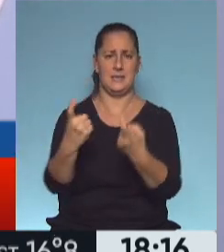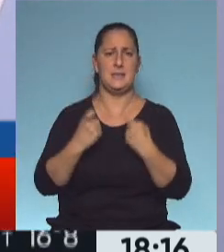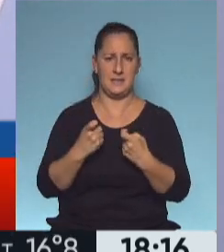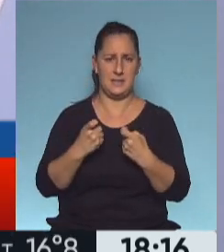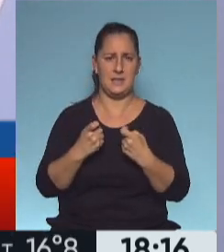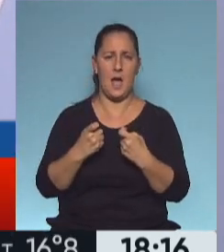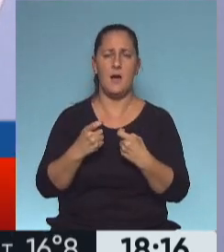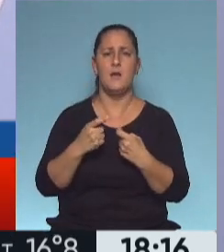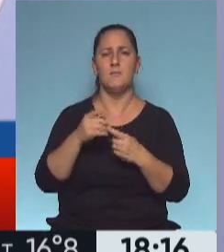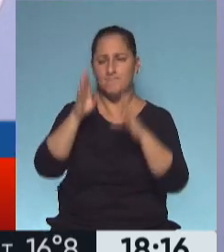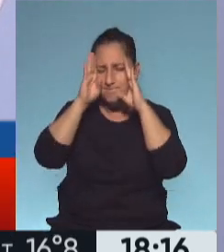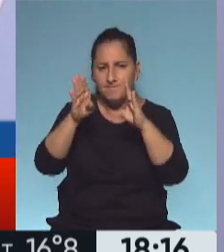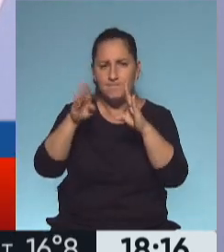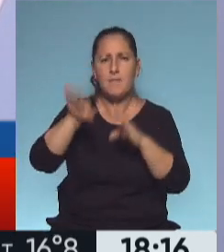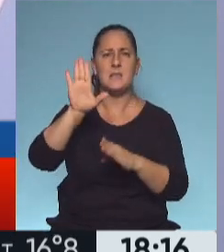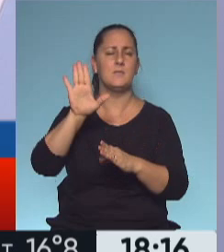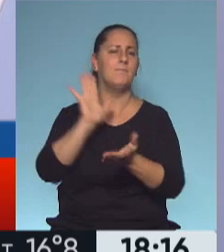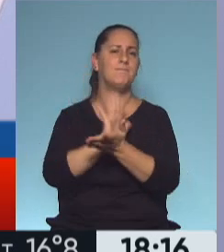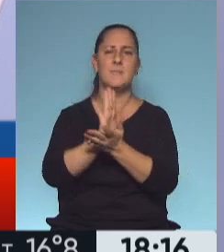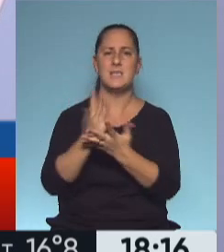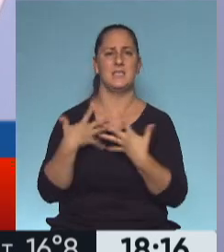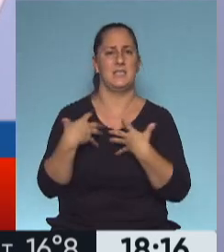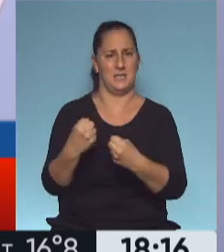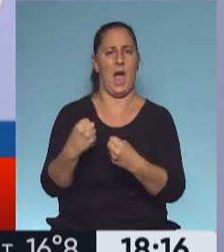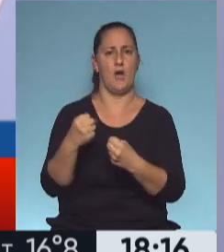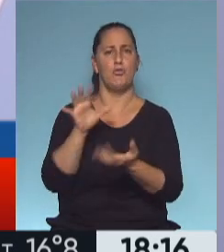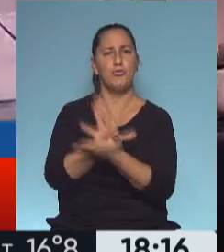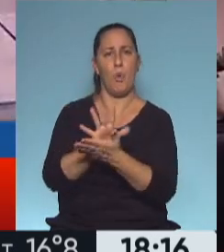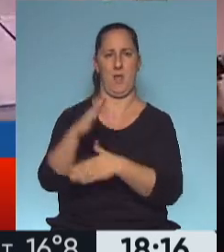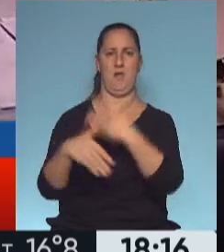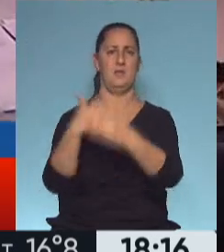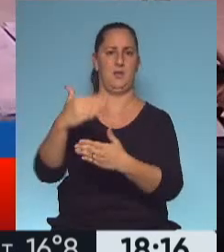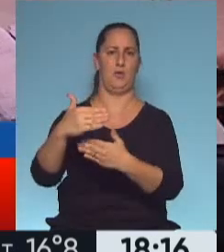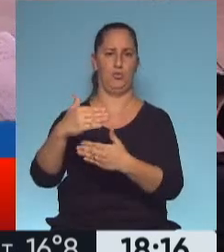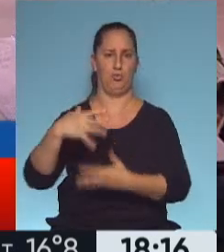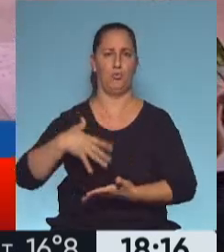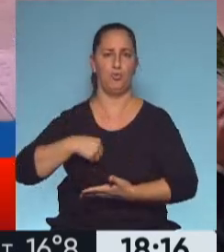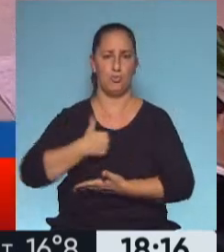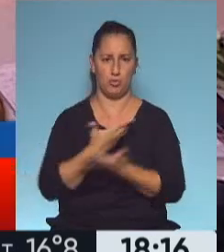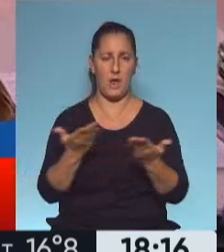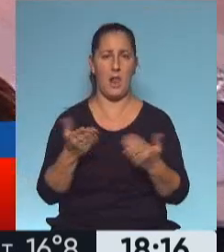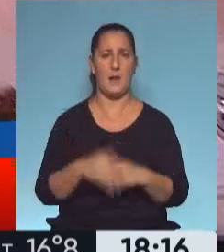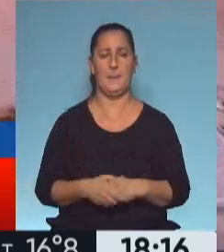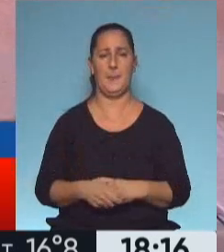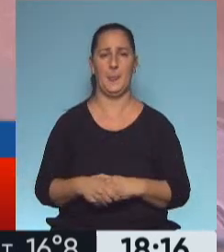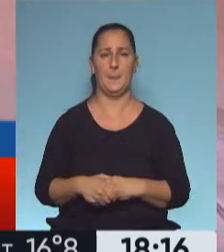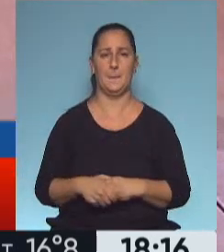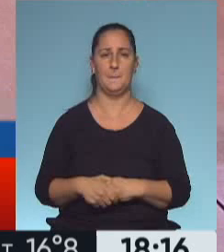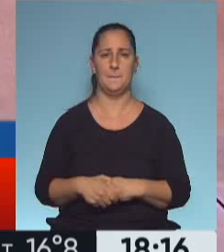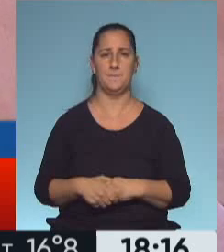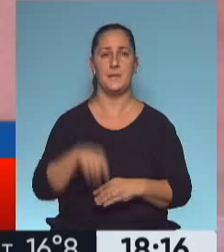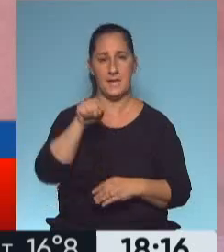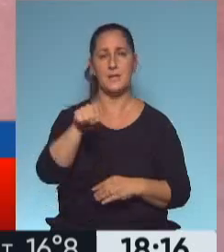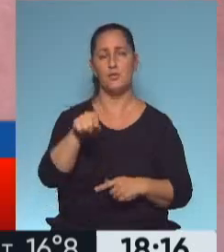en aquello que más sano es desde el punto de vista del desarrollo social. Eso es justamente poder